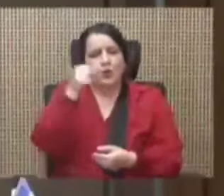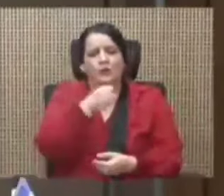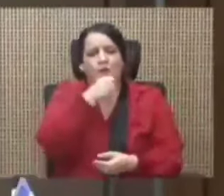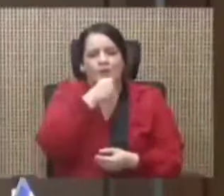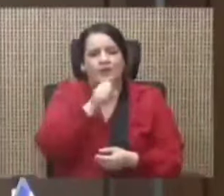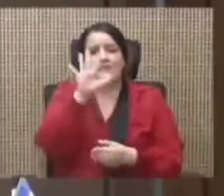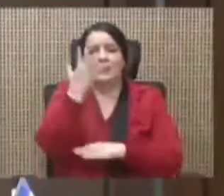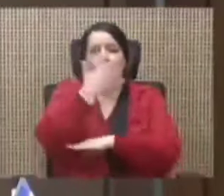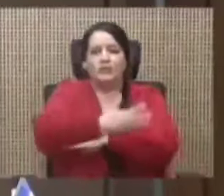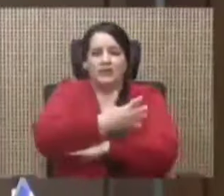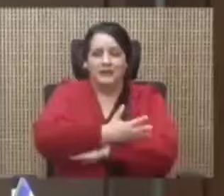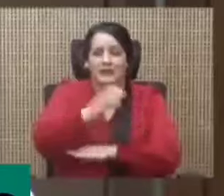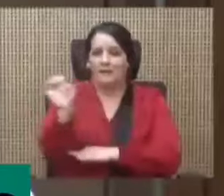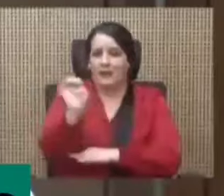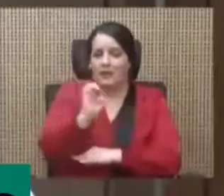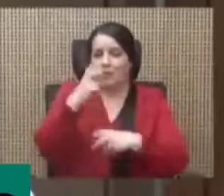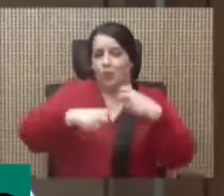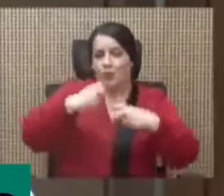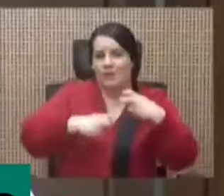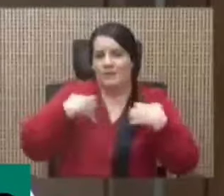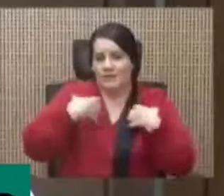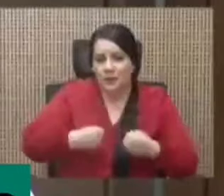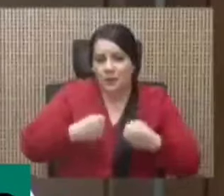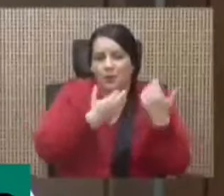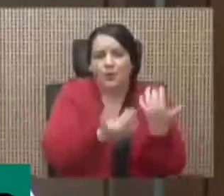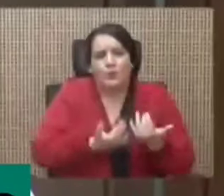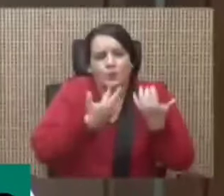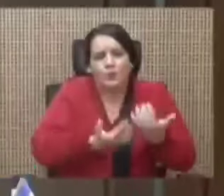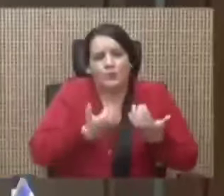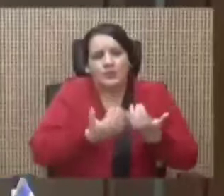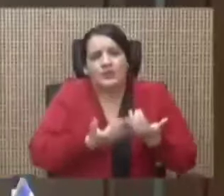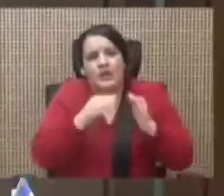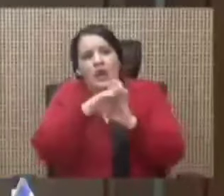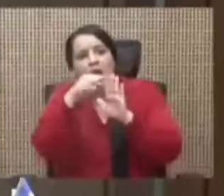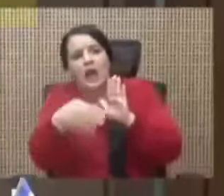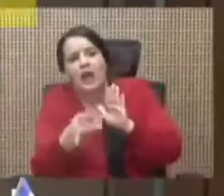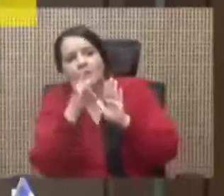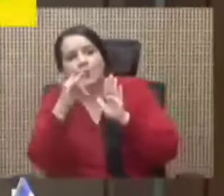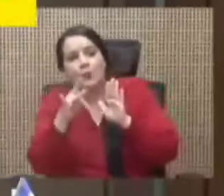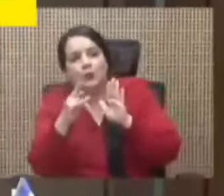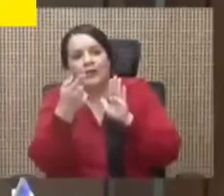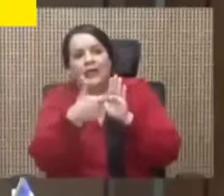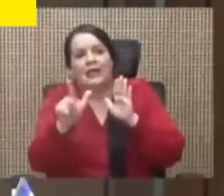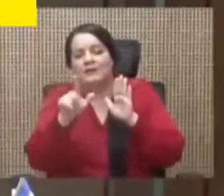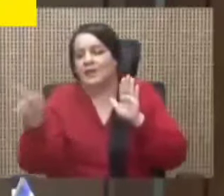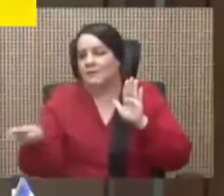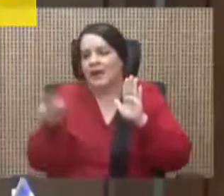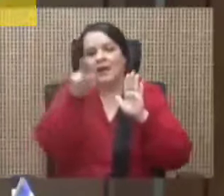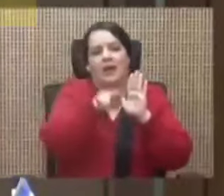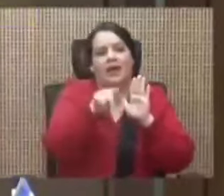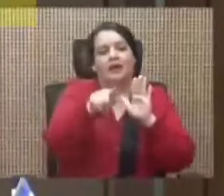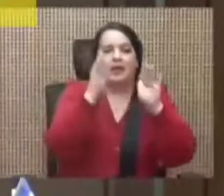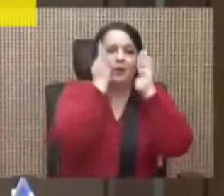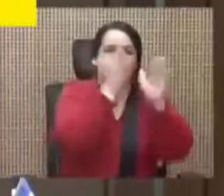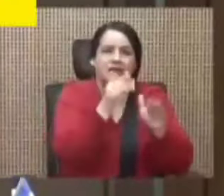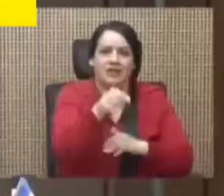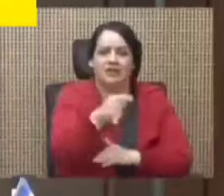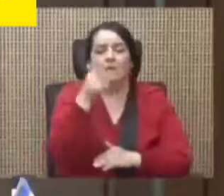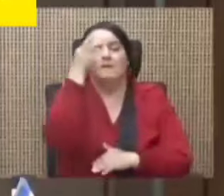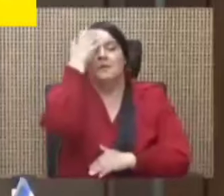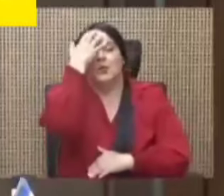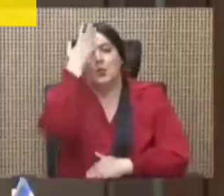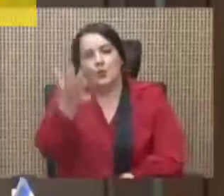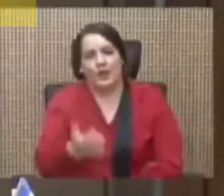emergencias con algún problema de salud esperando que se desocupe alguna cama para que los atiendan. Eso realmente es preocupante. Pero me preocupa,